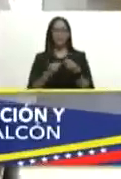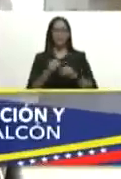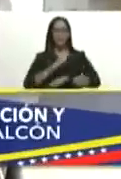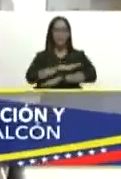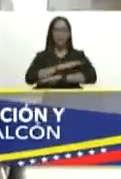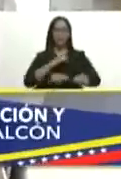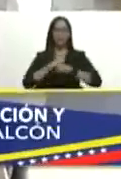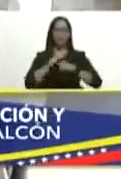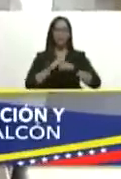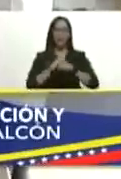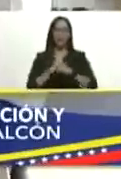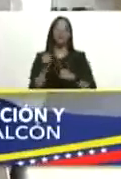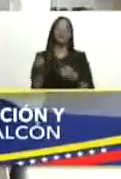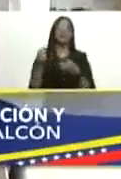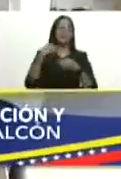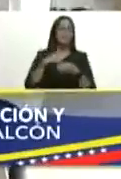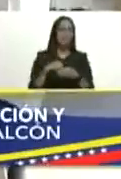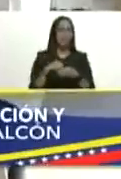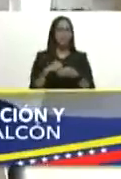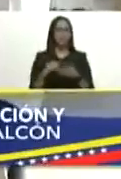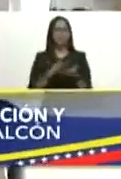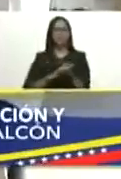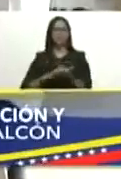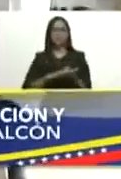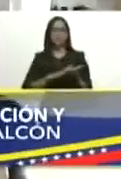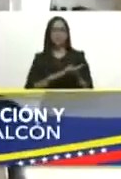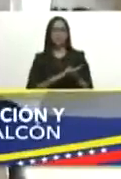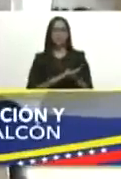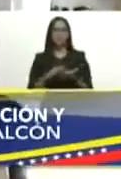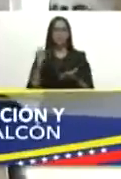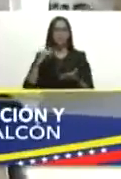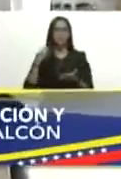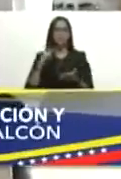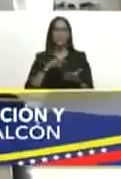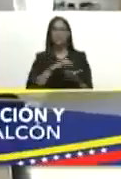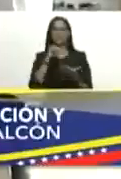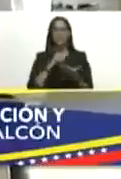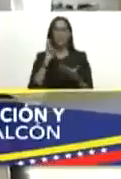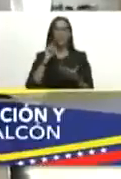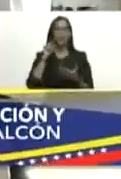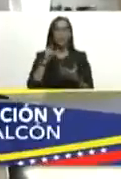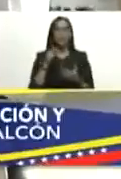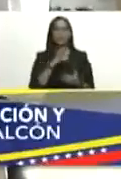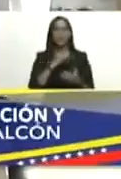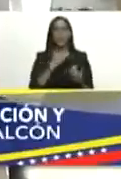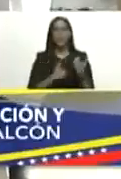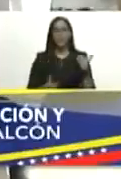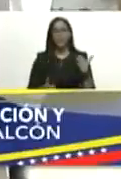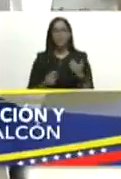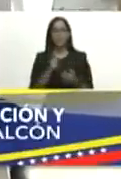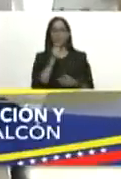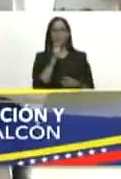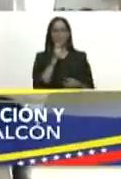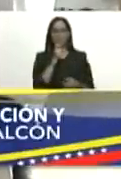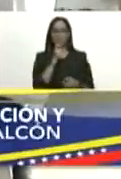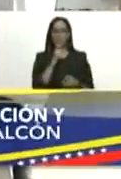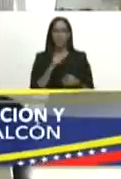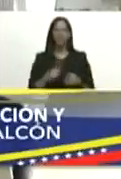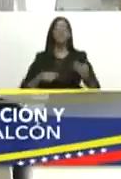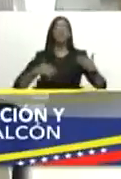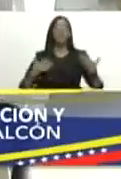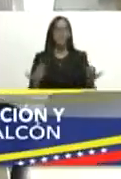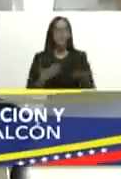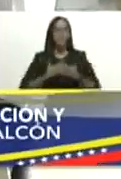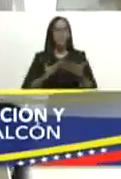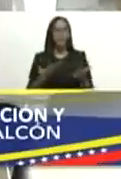trabajo. Pero además de eso, satisfacer una demanda nacional. Y cuando usted, señor presidente, nos pregunte, ¿y qué le vamos a ofrecer